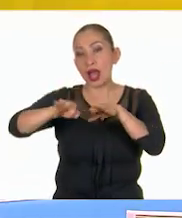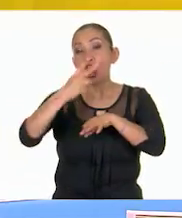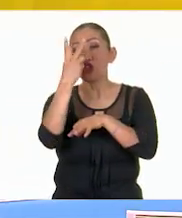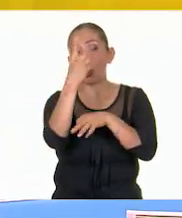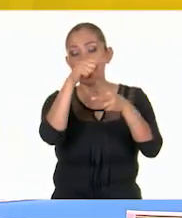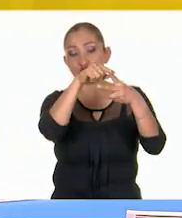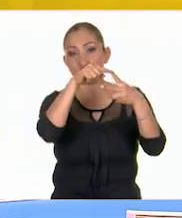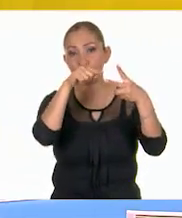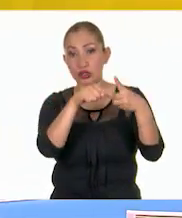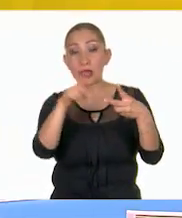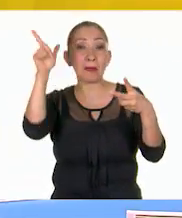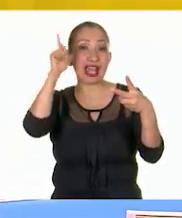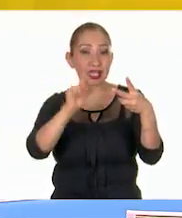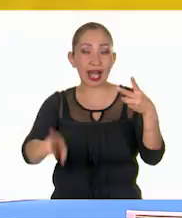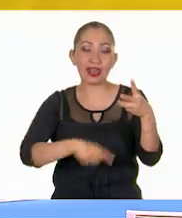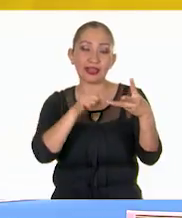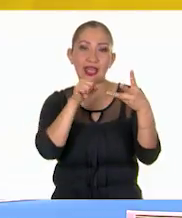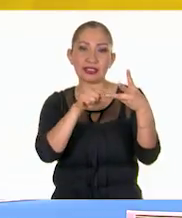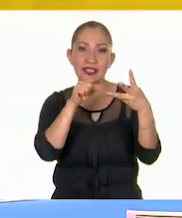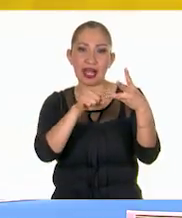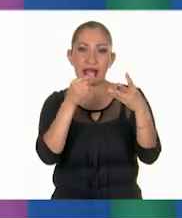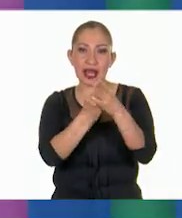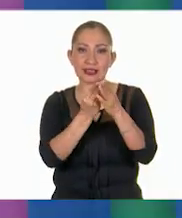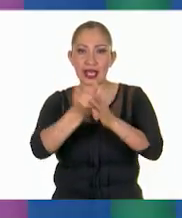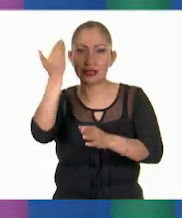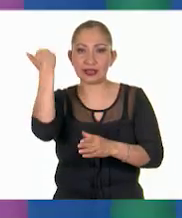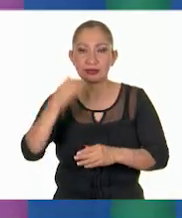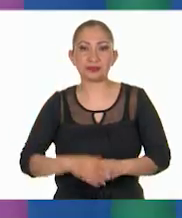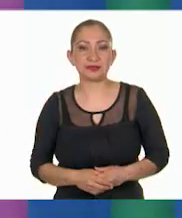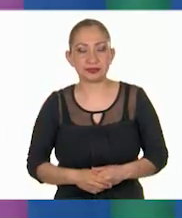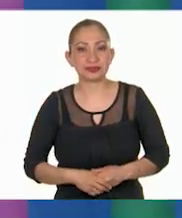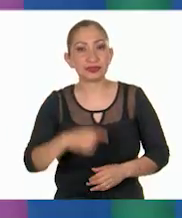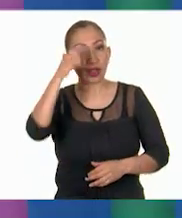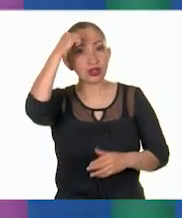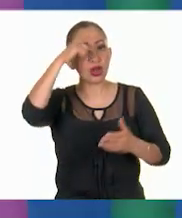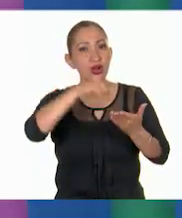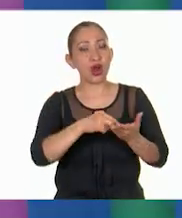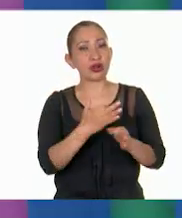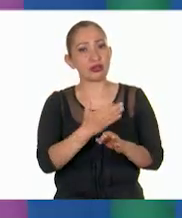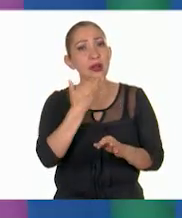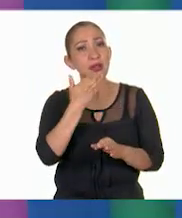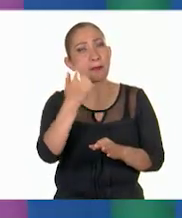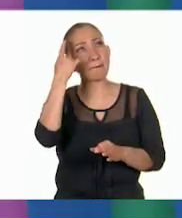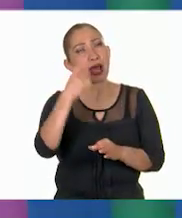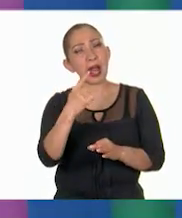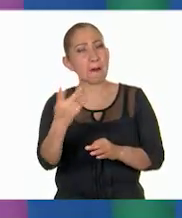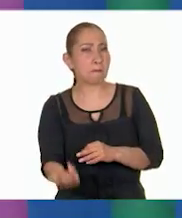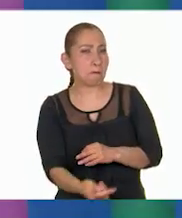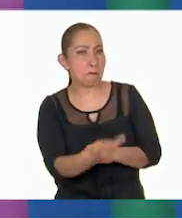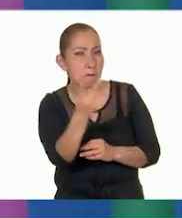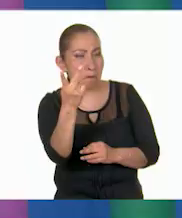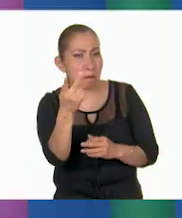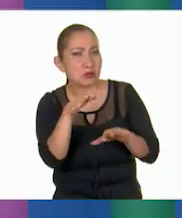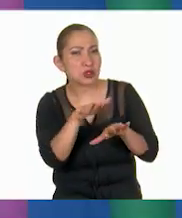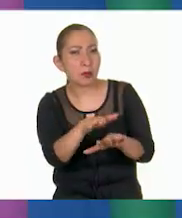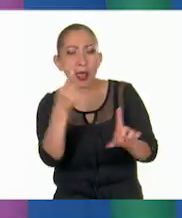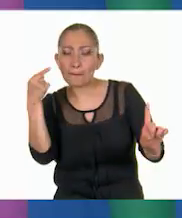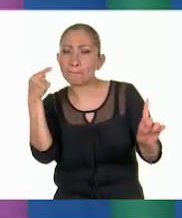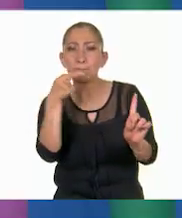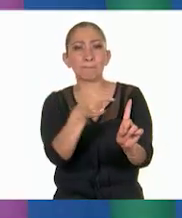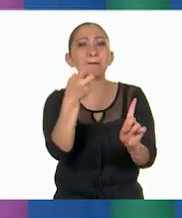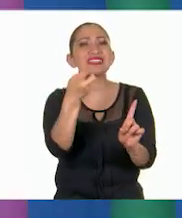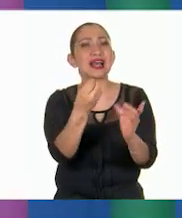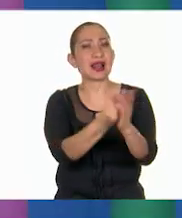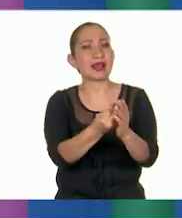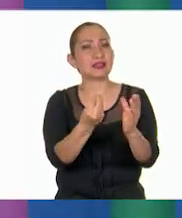dos primeras y mañana en la tercera. Y supongo que es un buen momento para preguntarte sobre el propósito de